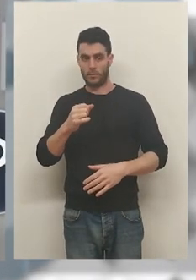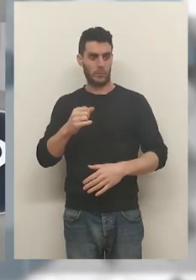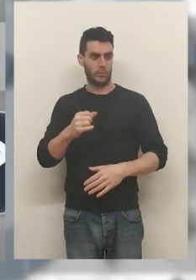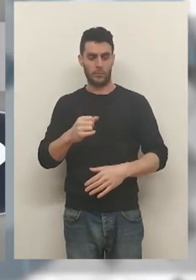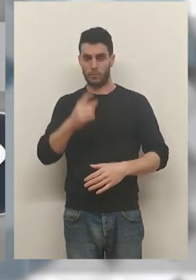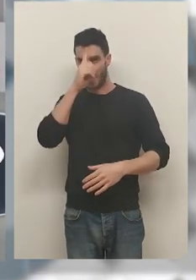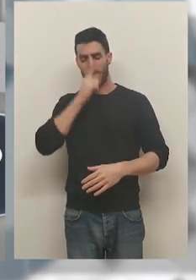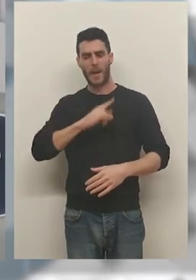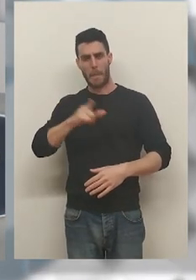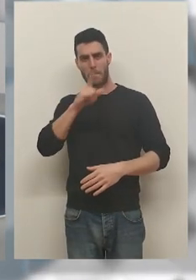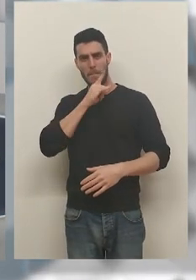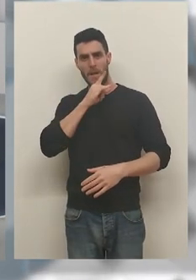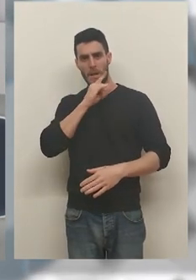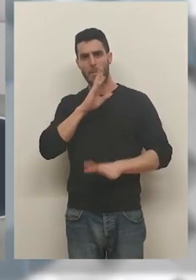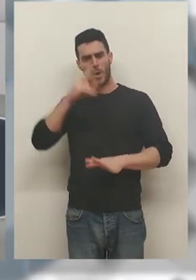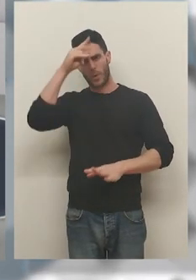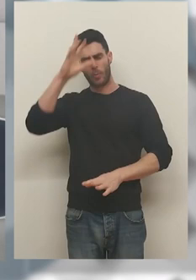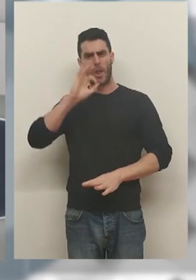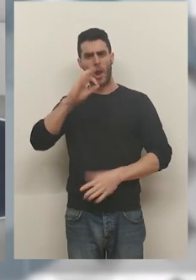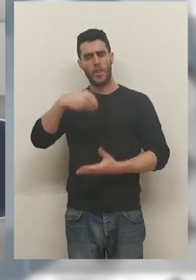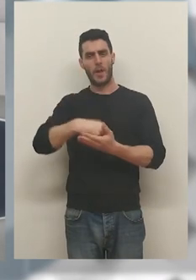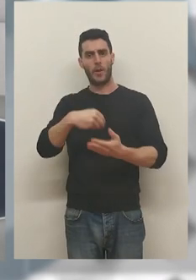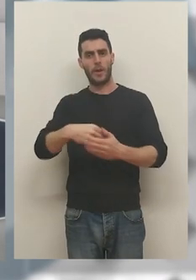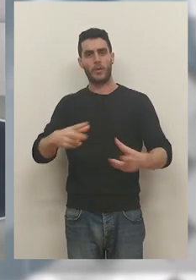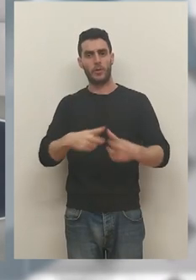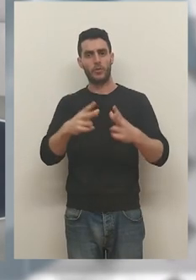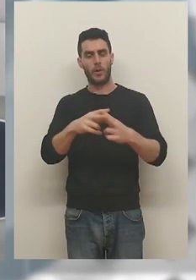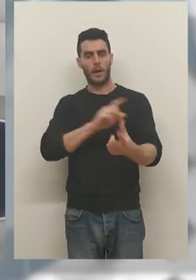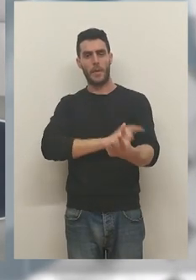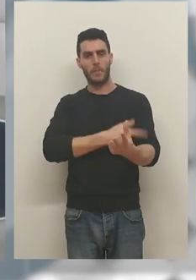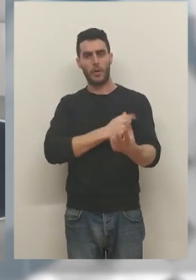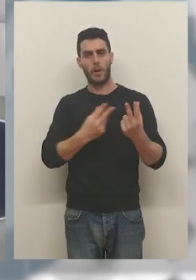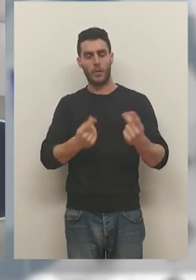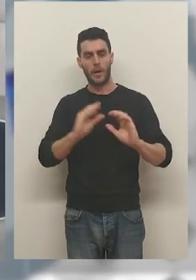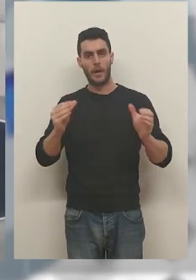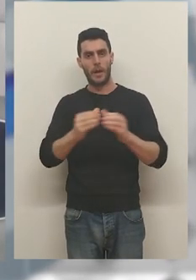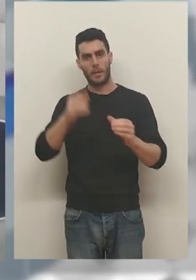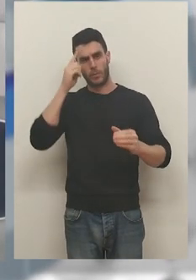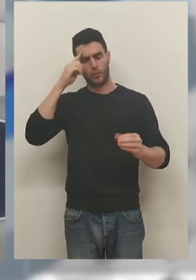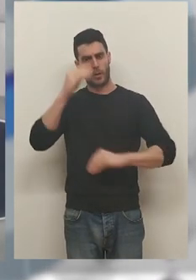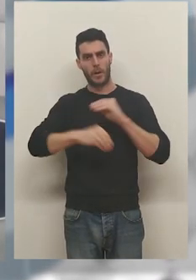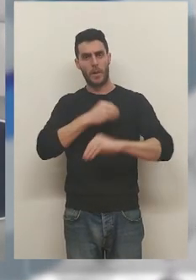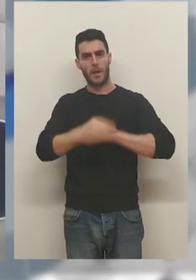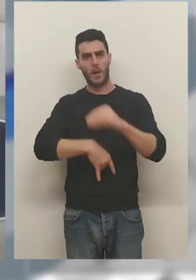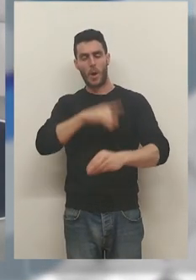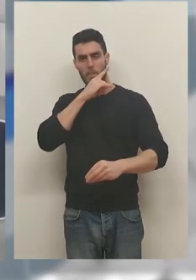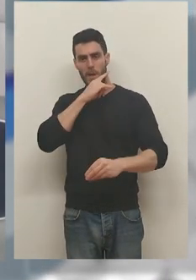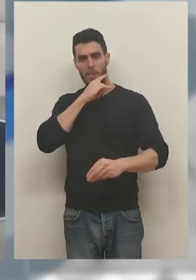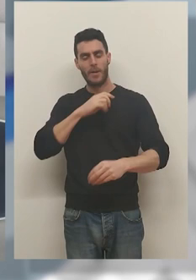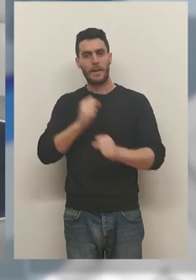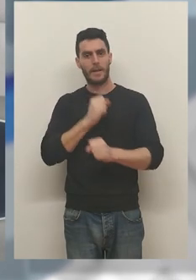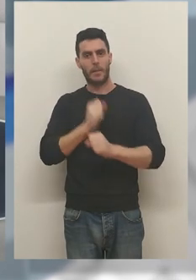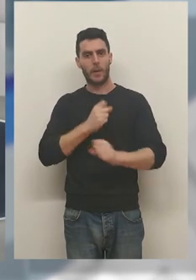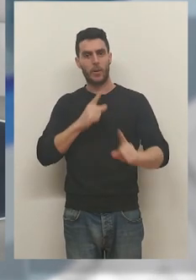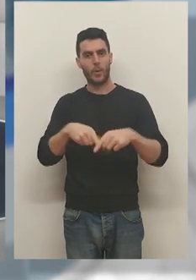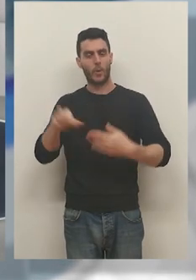irreconocibles y dando una mala imagen cero Preocupaciones en el seno de la sociedad deportiva logroñés el equipo sabe que lo hizo mal y que